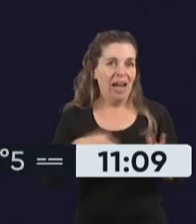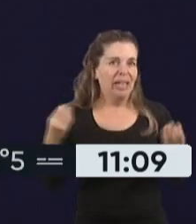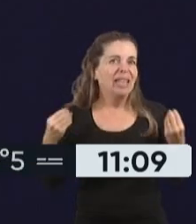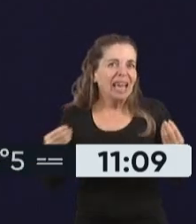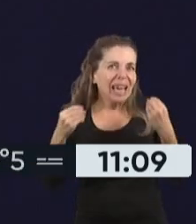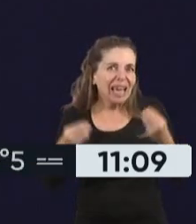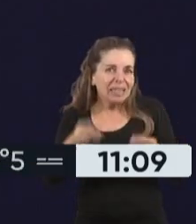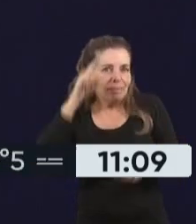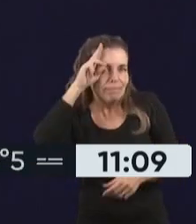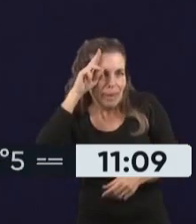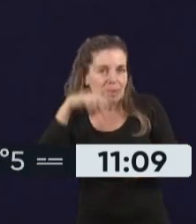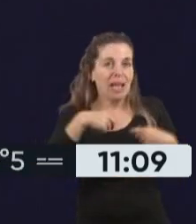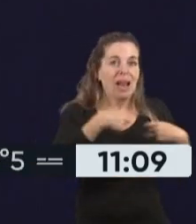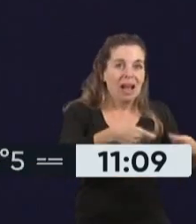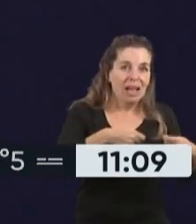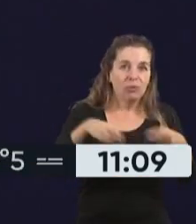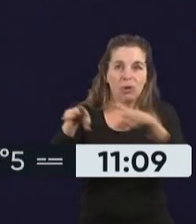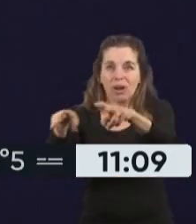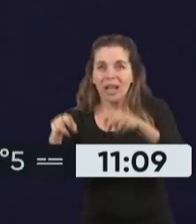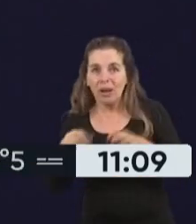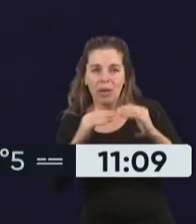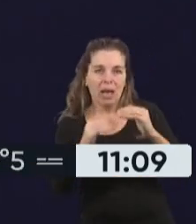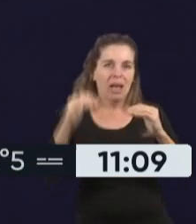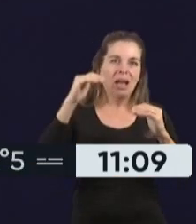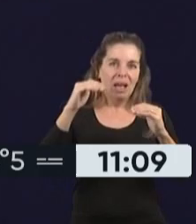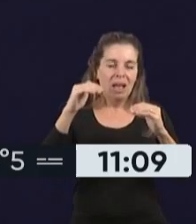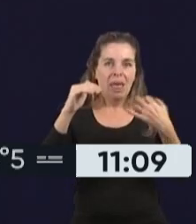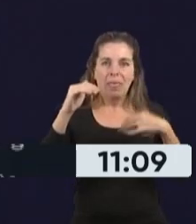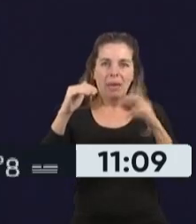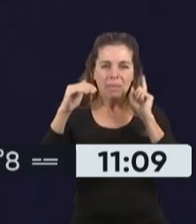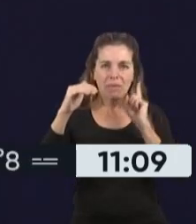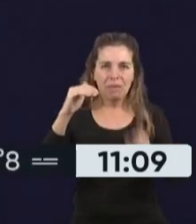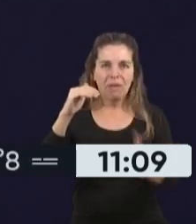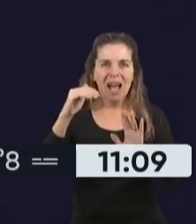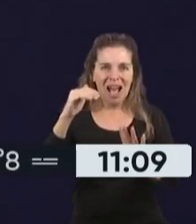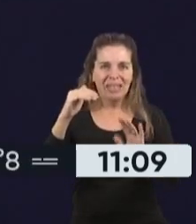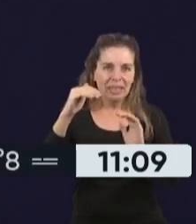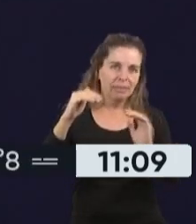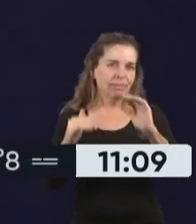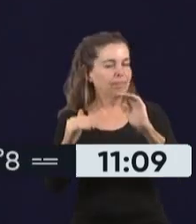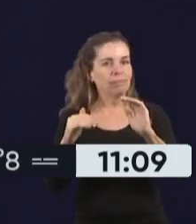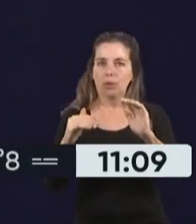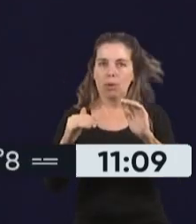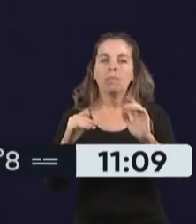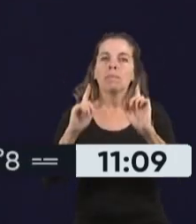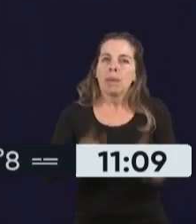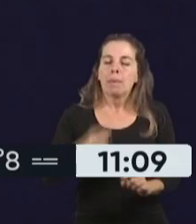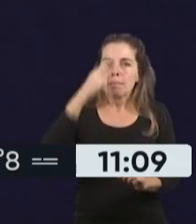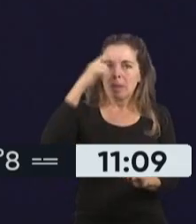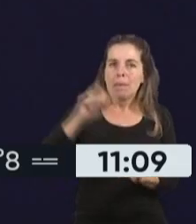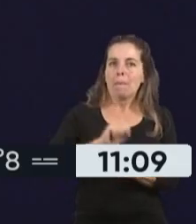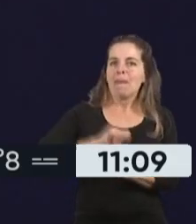superávit fiscal. Así que la verdad es que más allá del número y de que haya una baja en la previsión de la inflación anual, que bajó, entiendo,